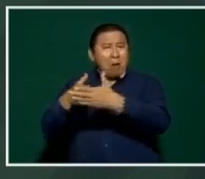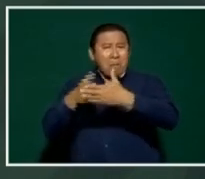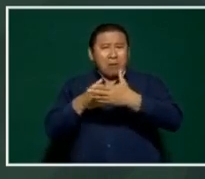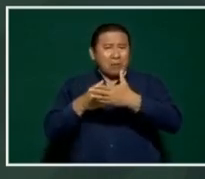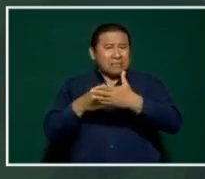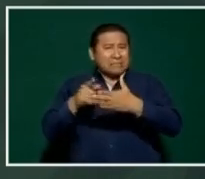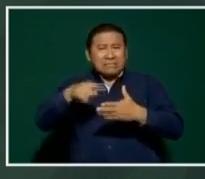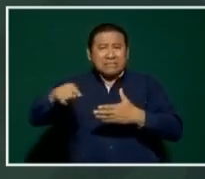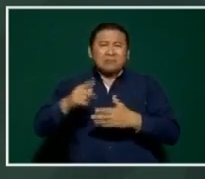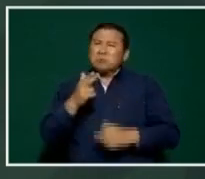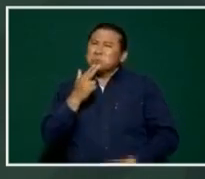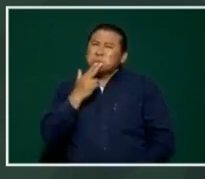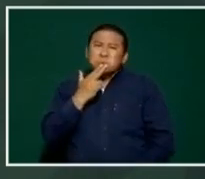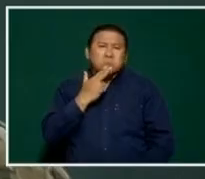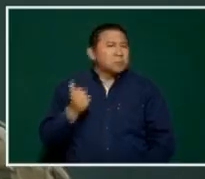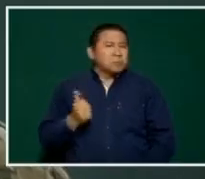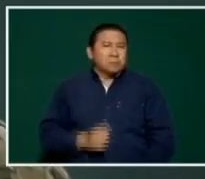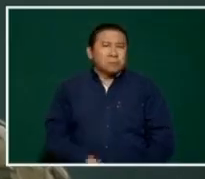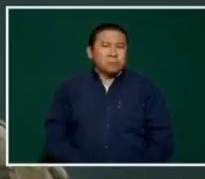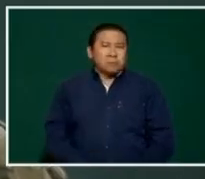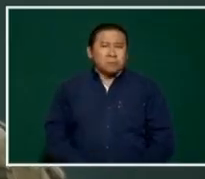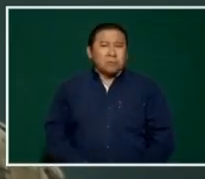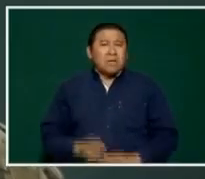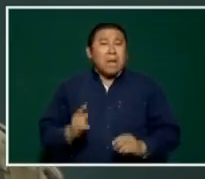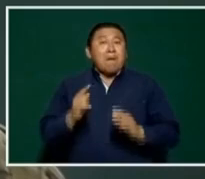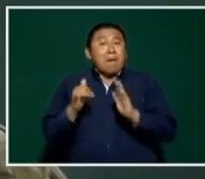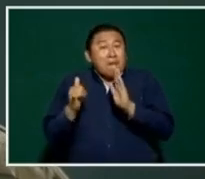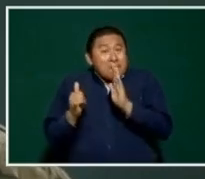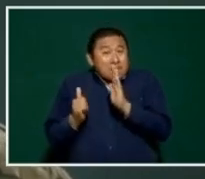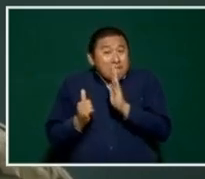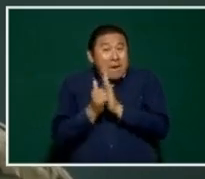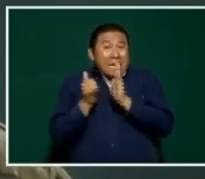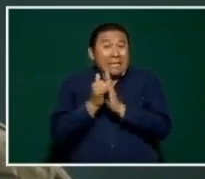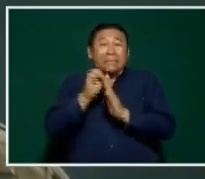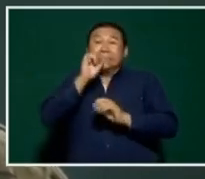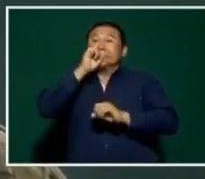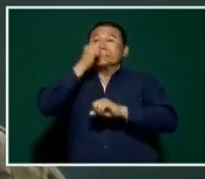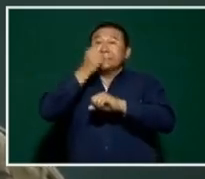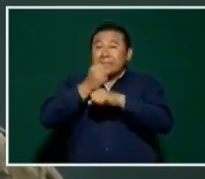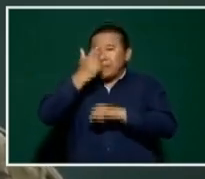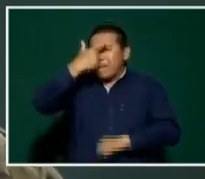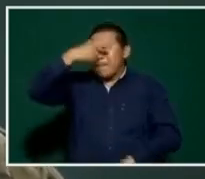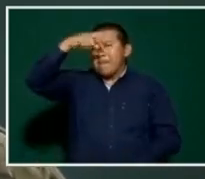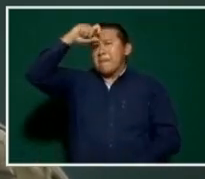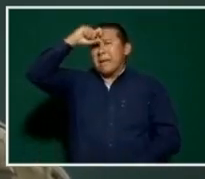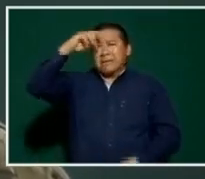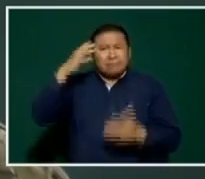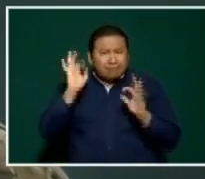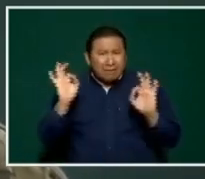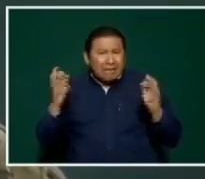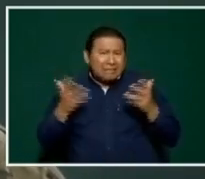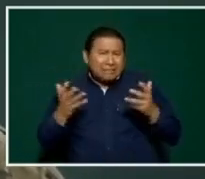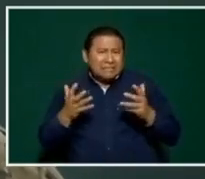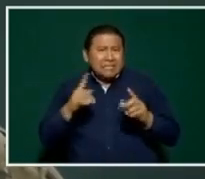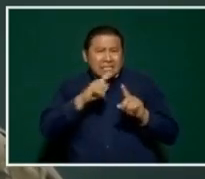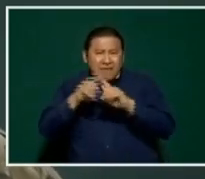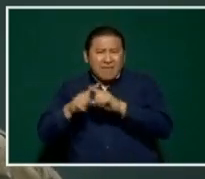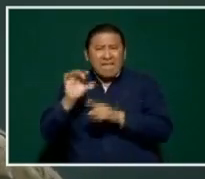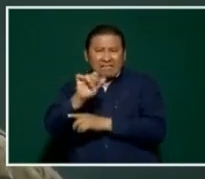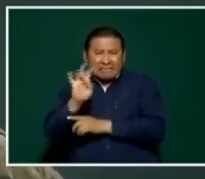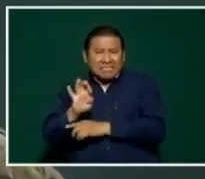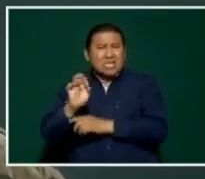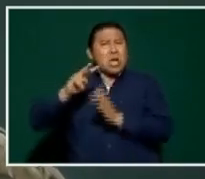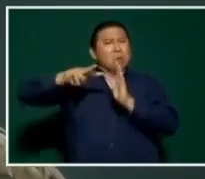nada es porque eso no sirve vamos a construir la secretaría de marina- abajo con tenemos astilleros tenemos